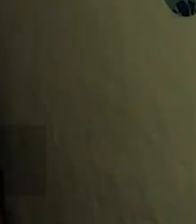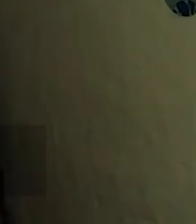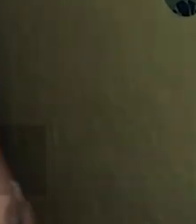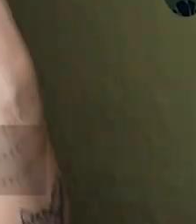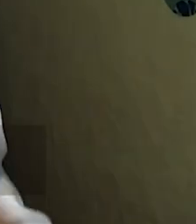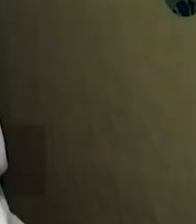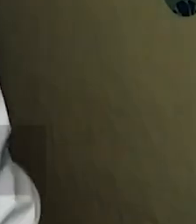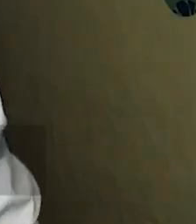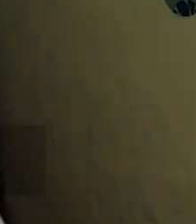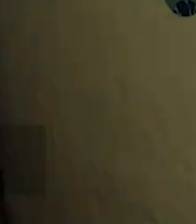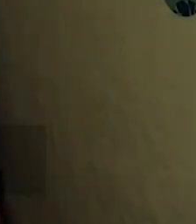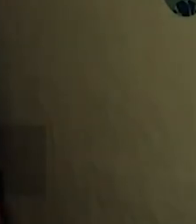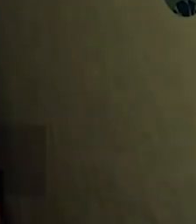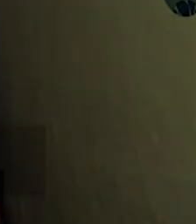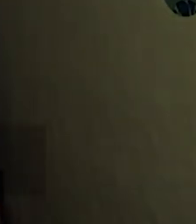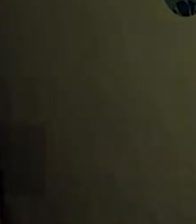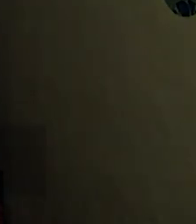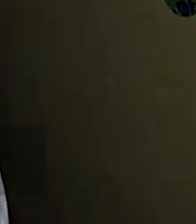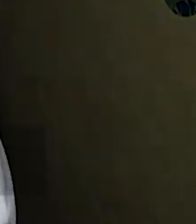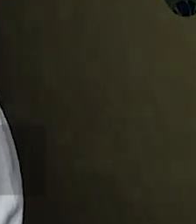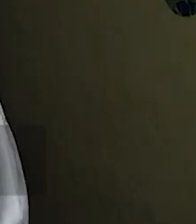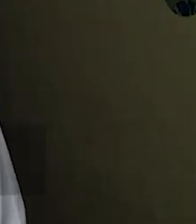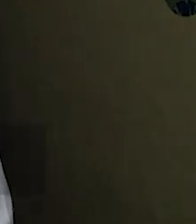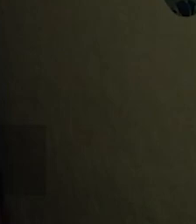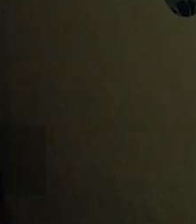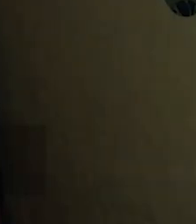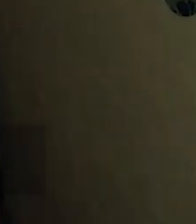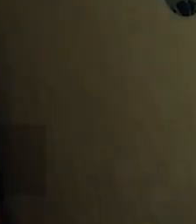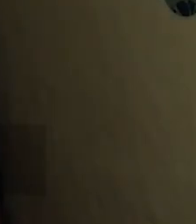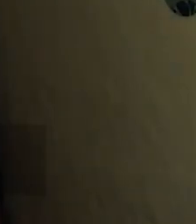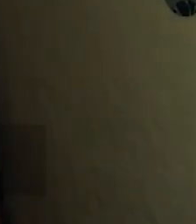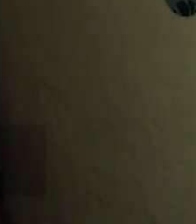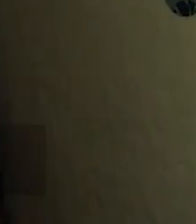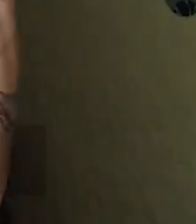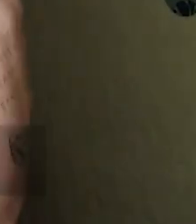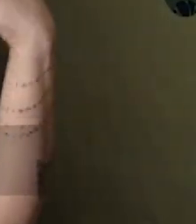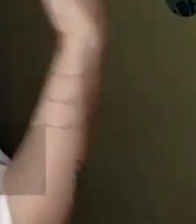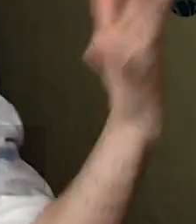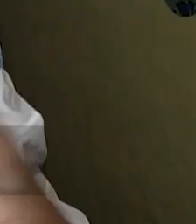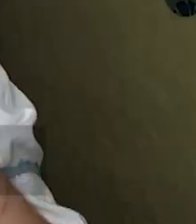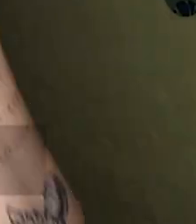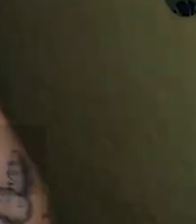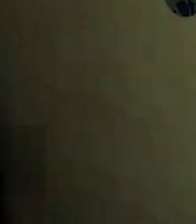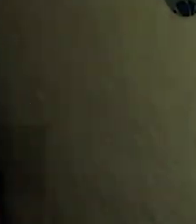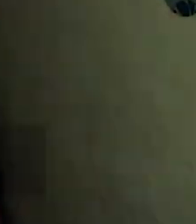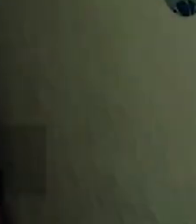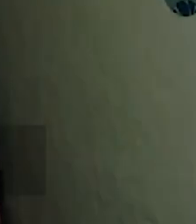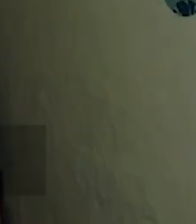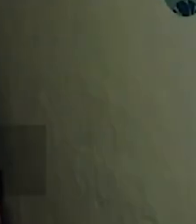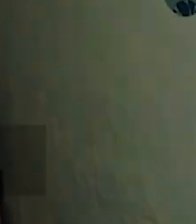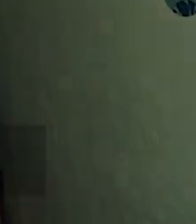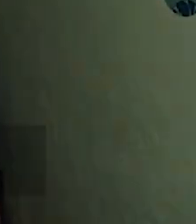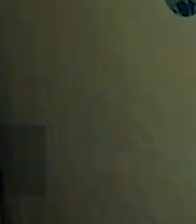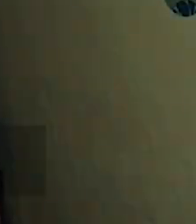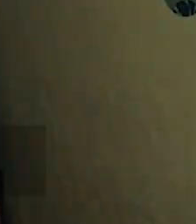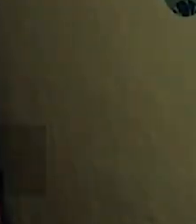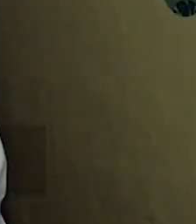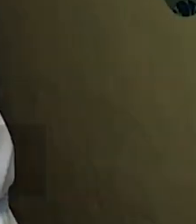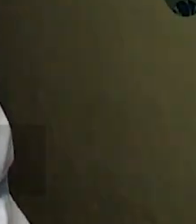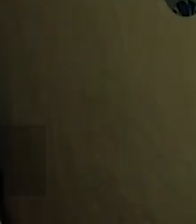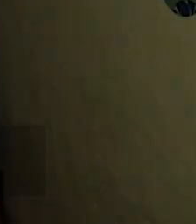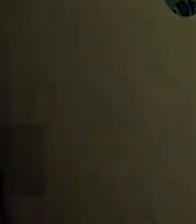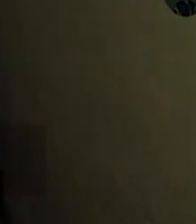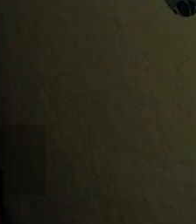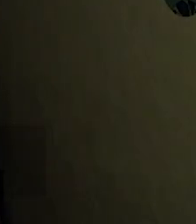memoria activando. El pueblo argentino es unión, el pueblo argentino es comunión, el pueblo argentino es